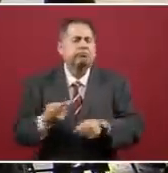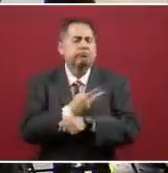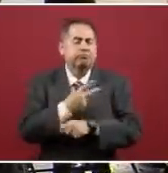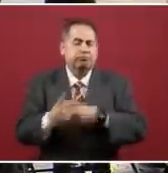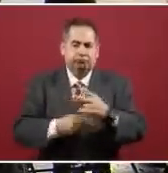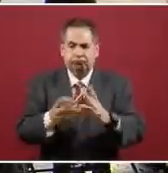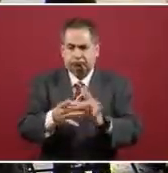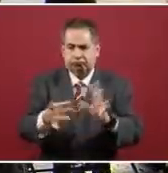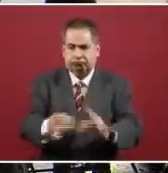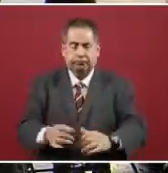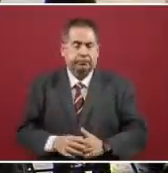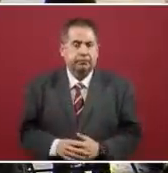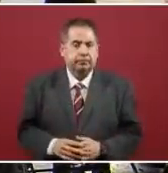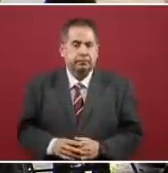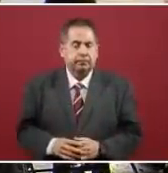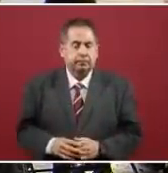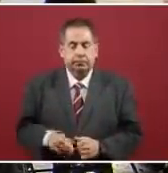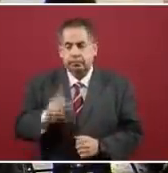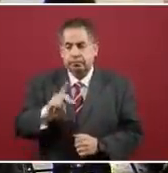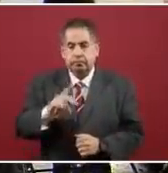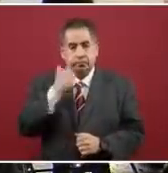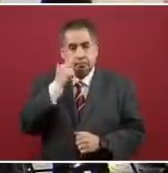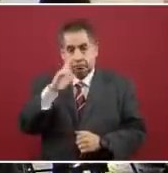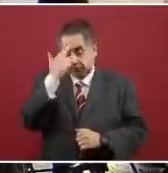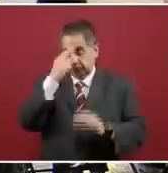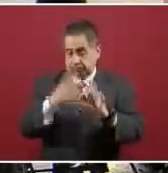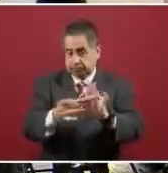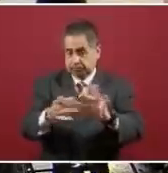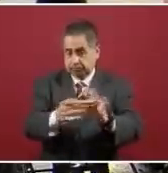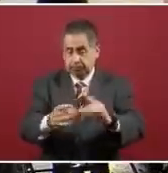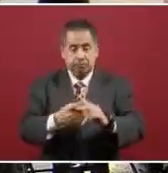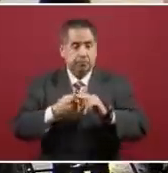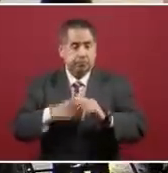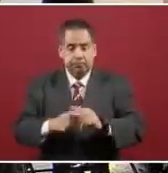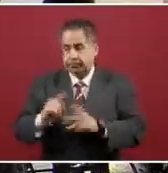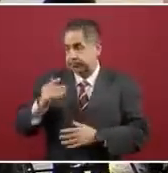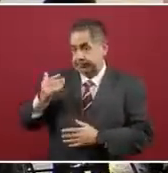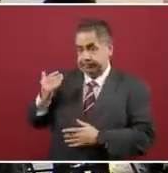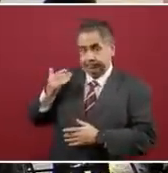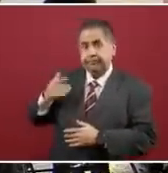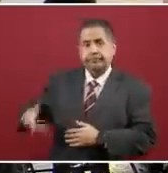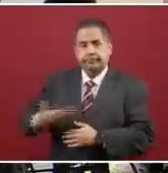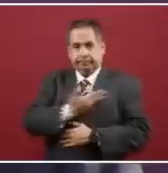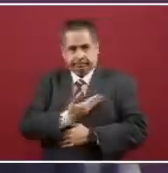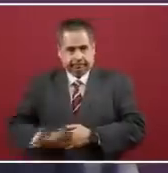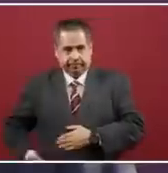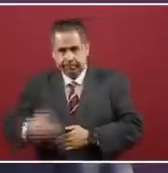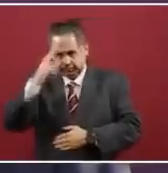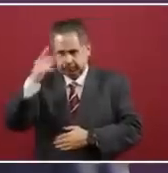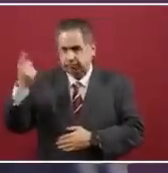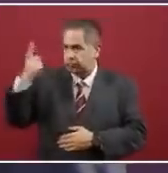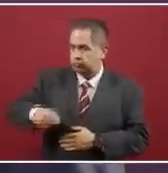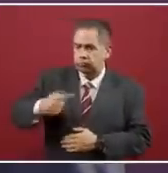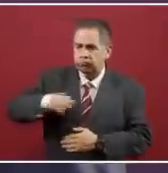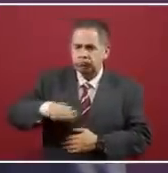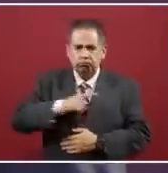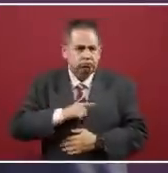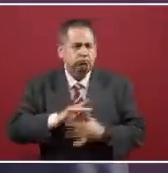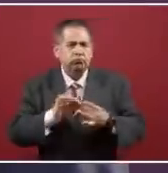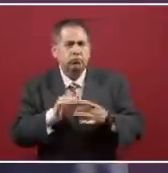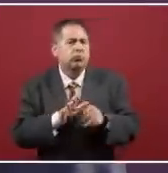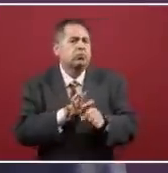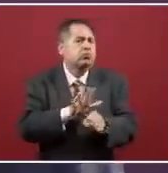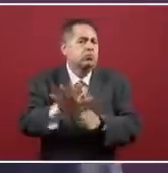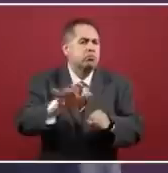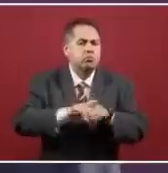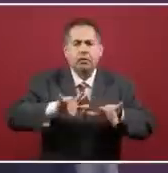Al respecto, quisiera recordarles que a principio de esta administración, el presidente de la República nos instruyó identificar todas las